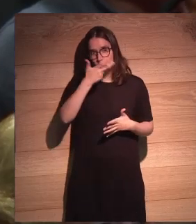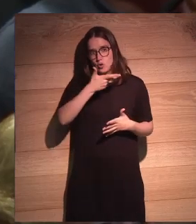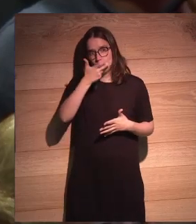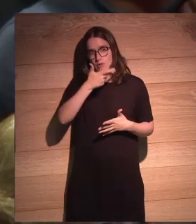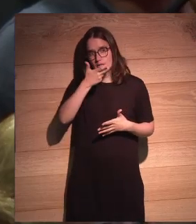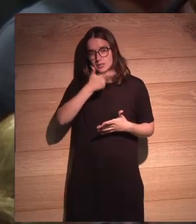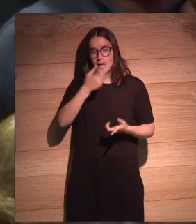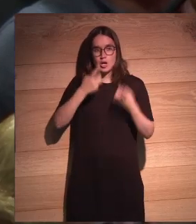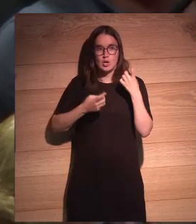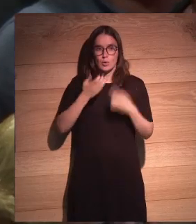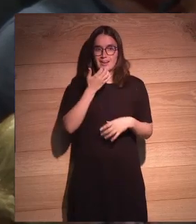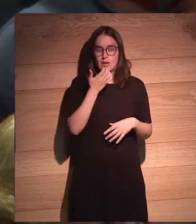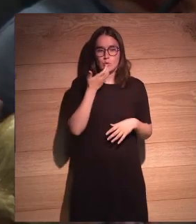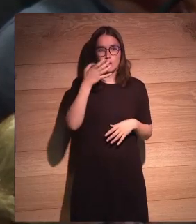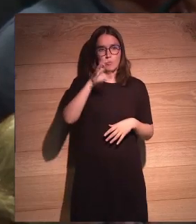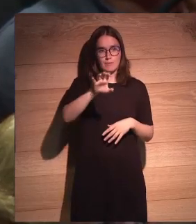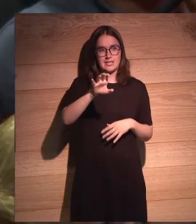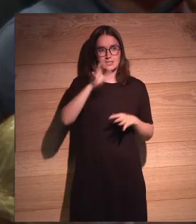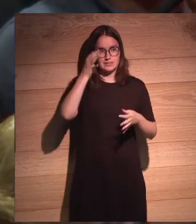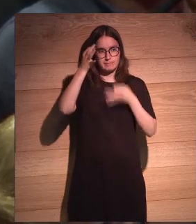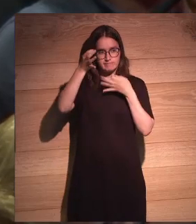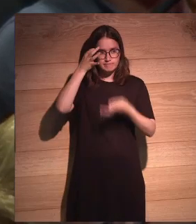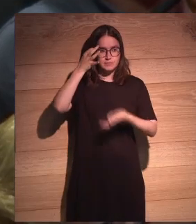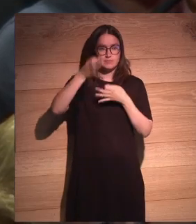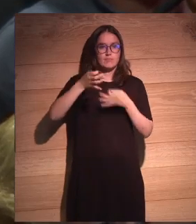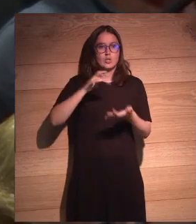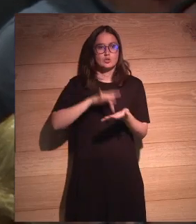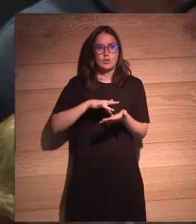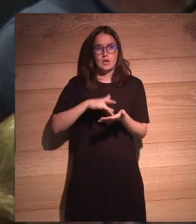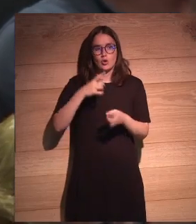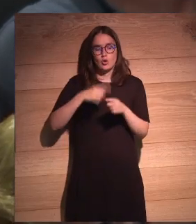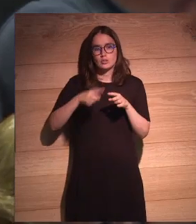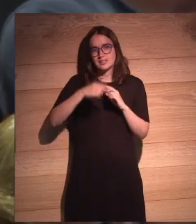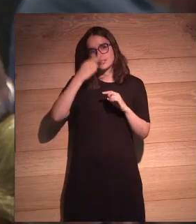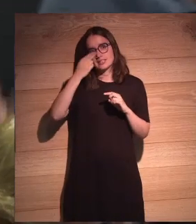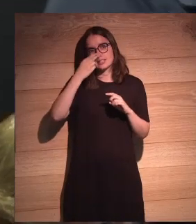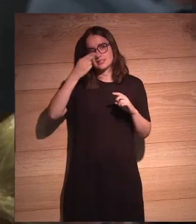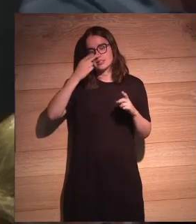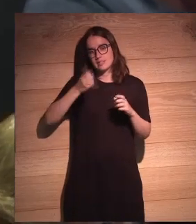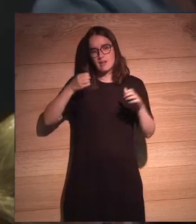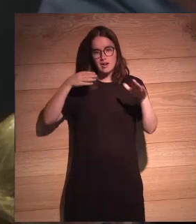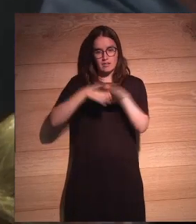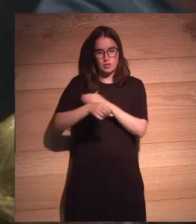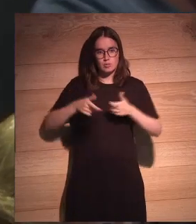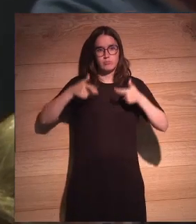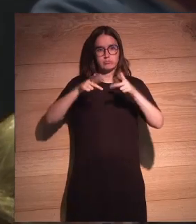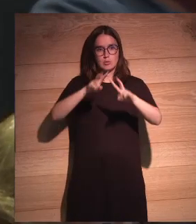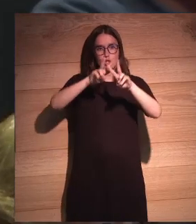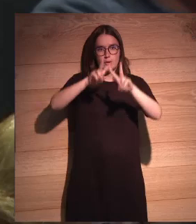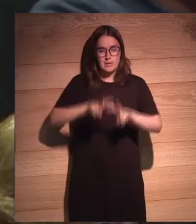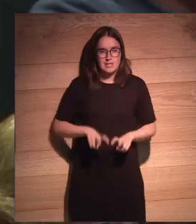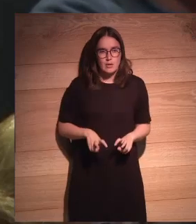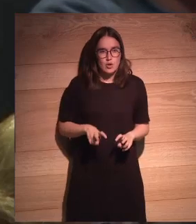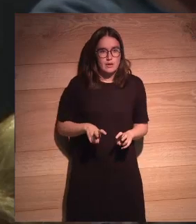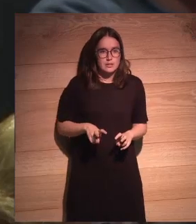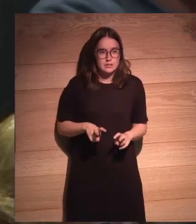conocéis algún ejemplo de un país concreto donde se estén haciendo cosas interesantes, que hayan dado acceso los